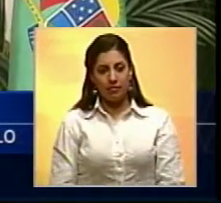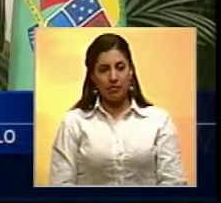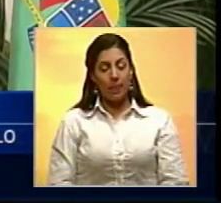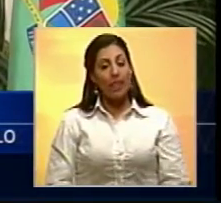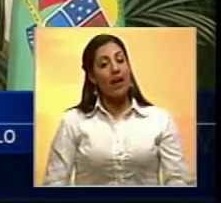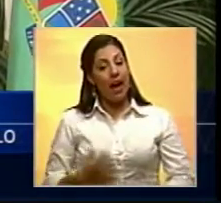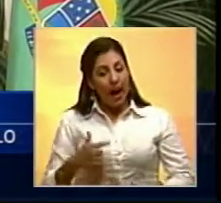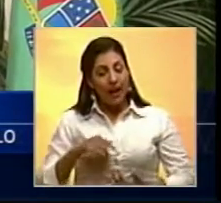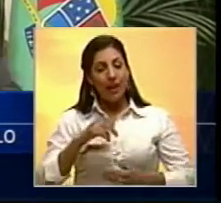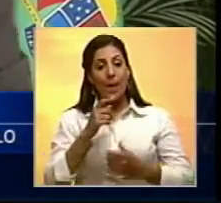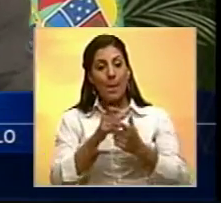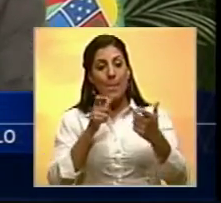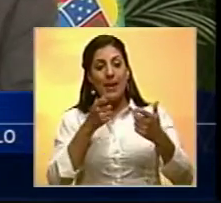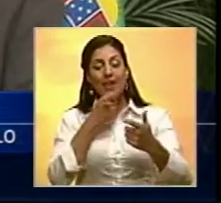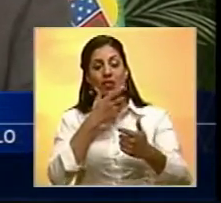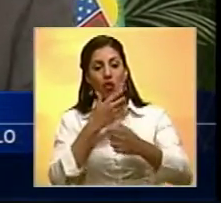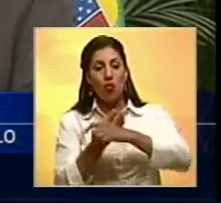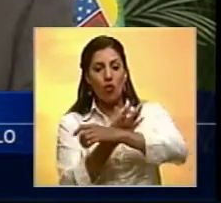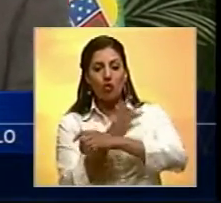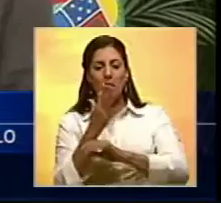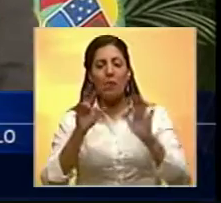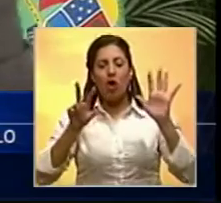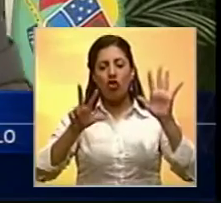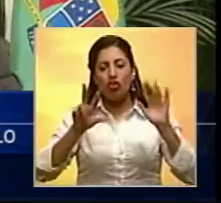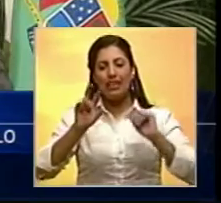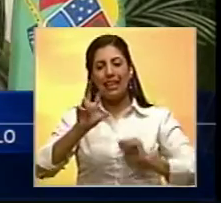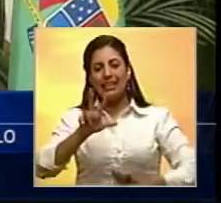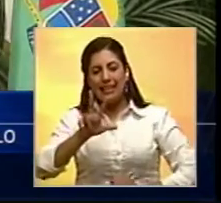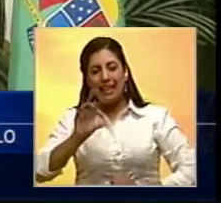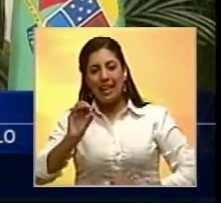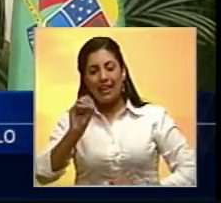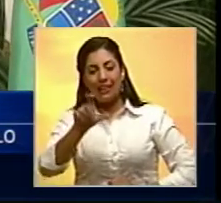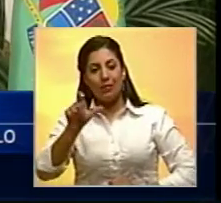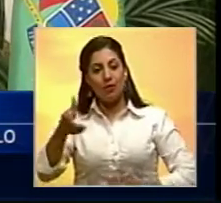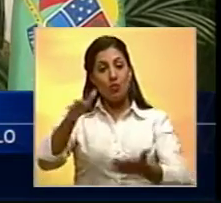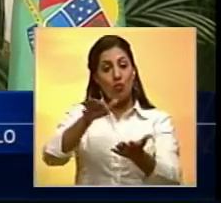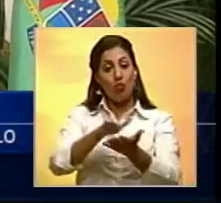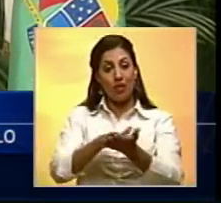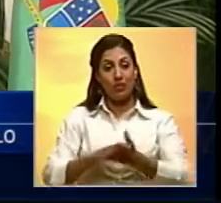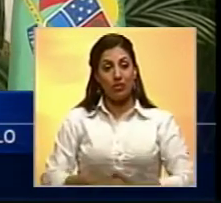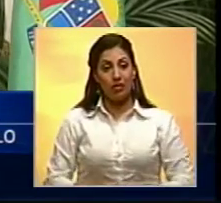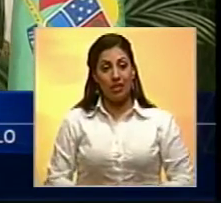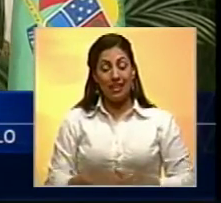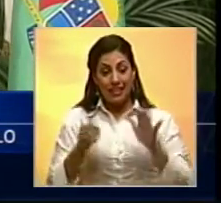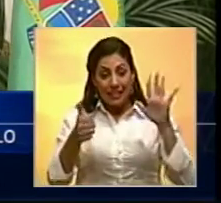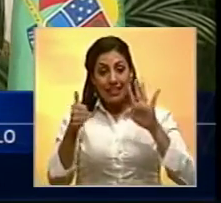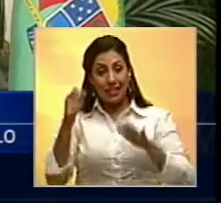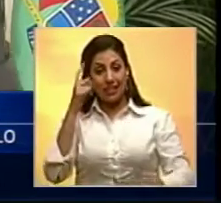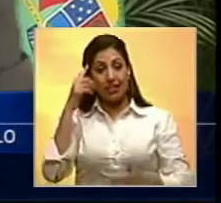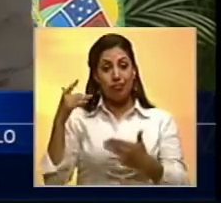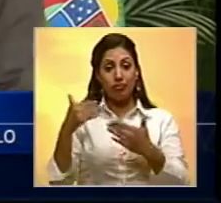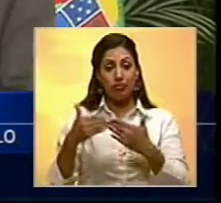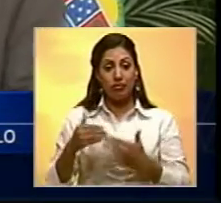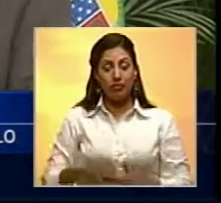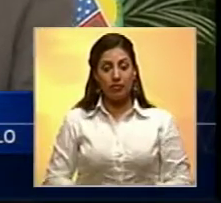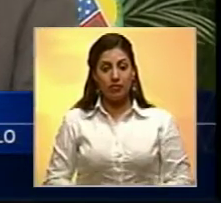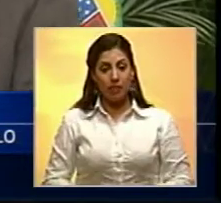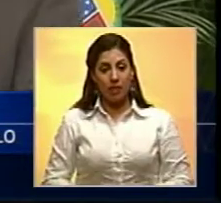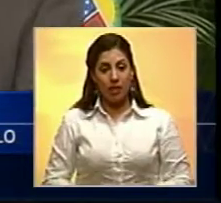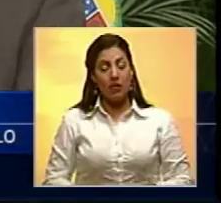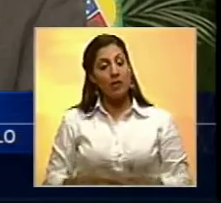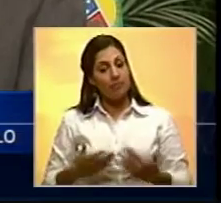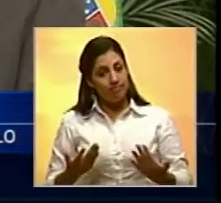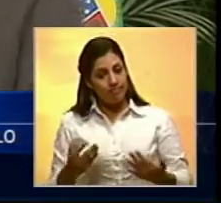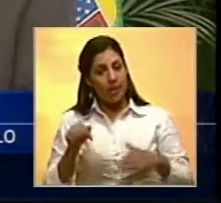Han ingresado a la morgue de Bellomonte aproximadamente 830 cadáveres en esos 66 días.